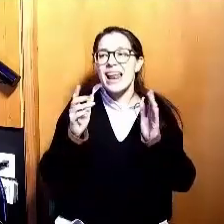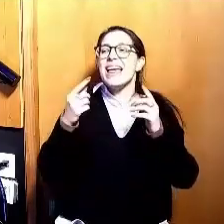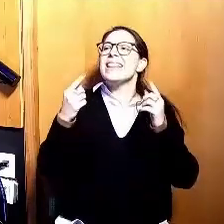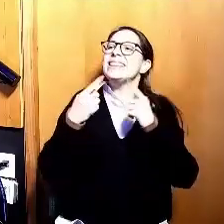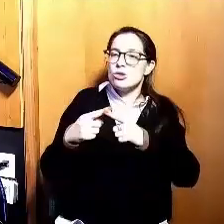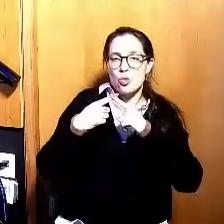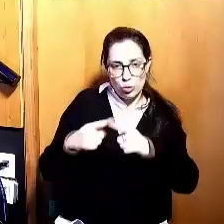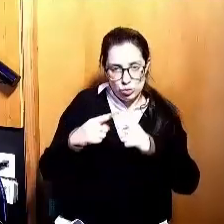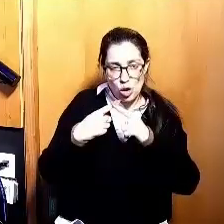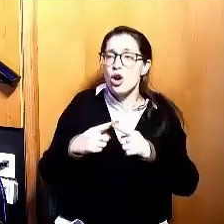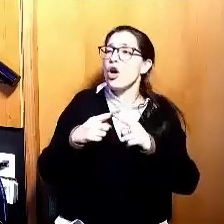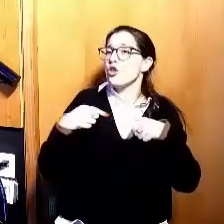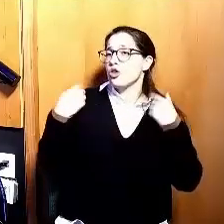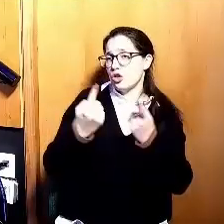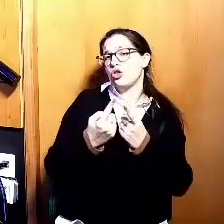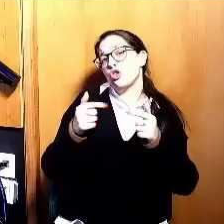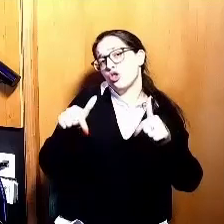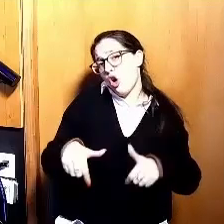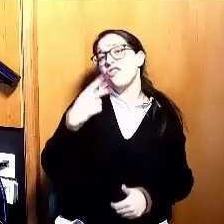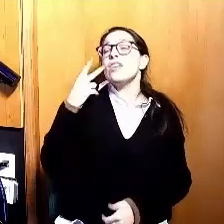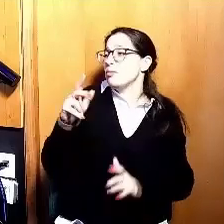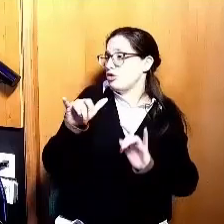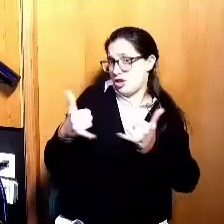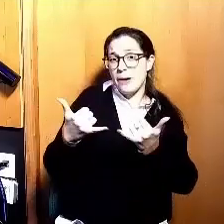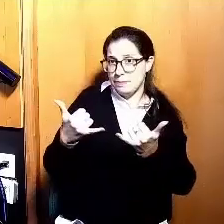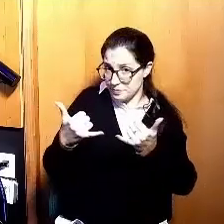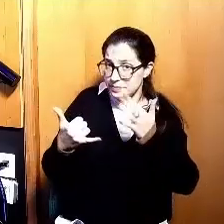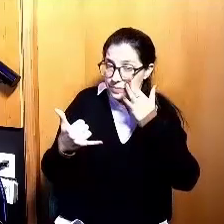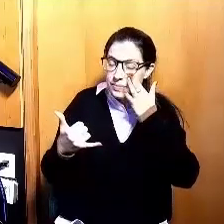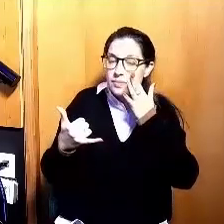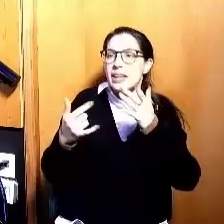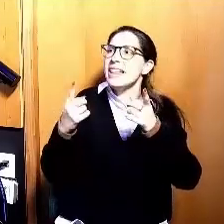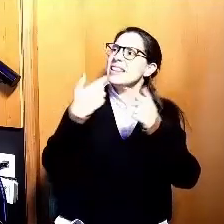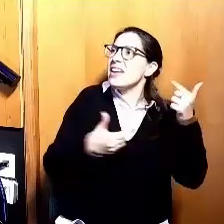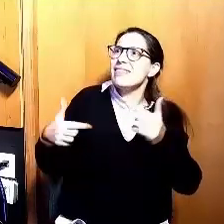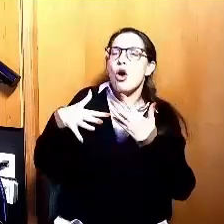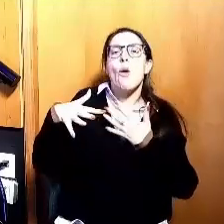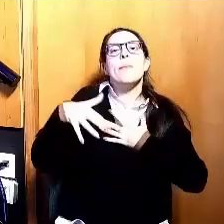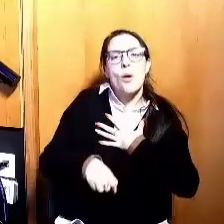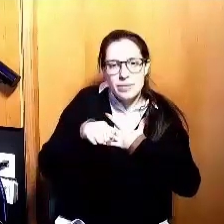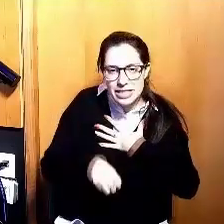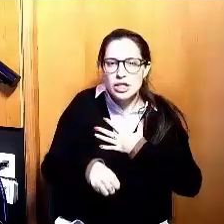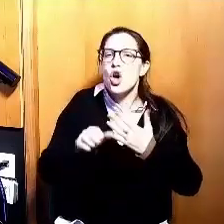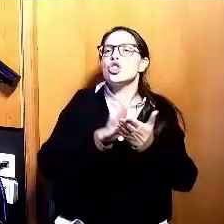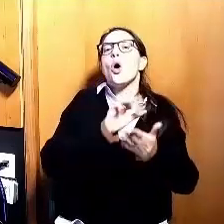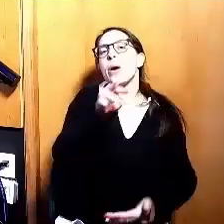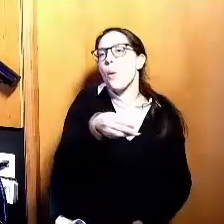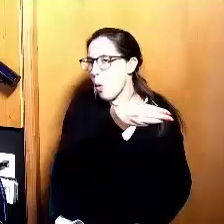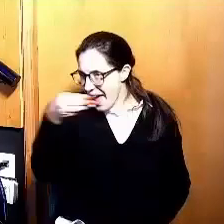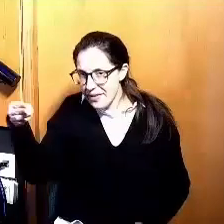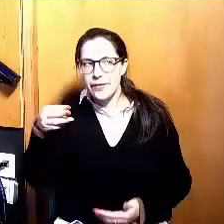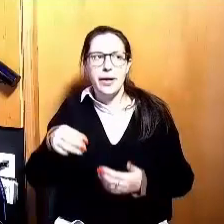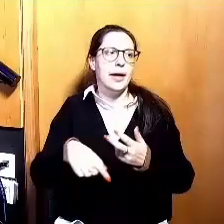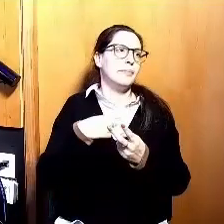vimos plasmado, de hecho hoy quizás desde el sombrero GP, lo vimos plasmados en compromisos que tenían que ver con portales de transparencia y datos